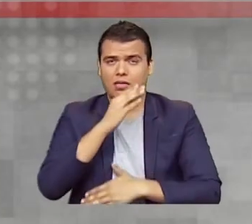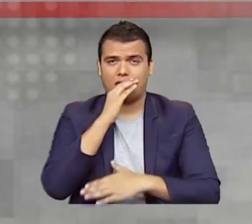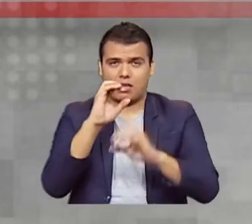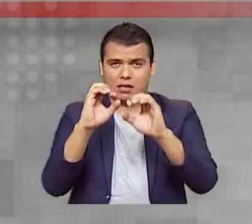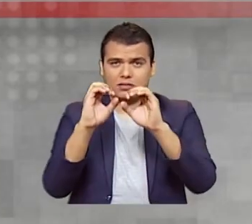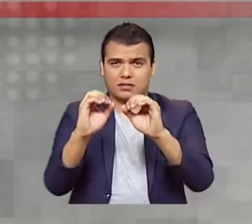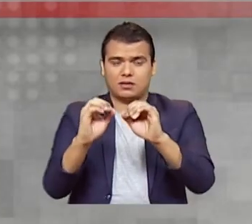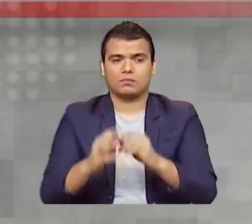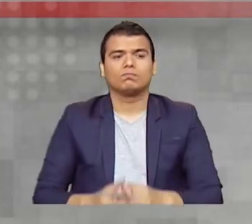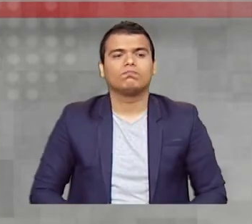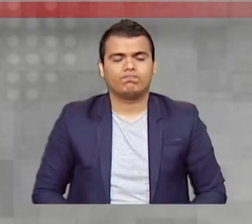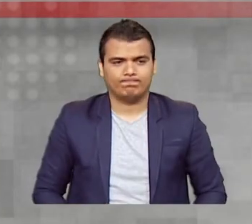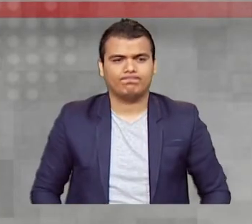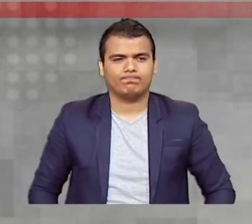noticias más cerca de la región